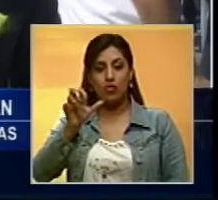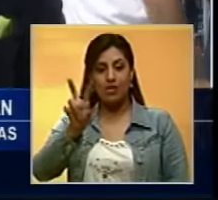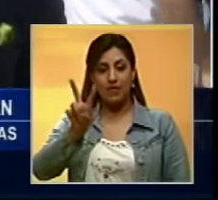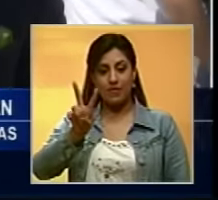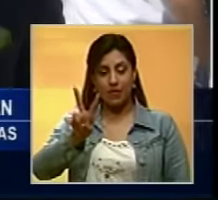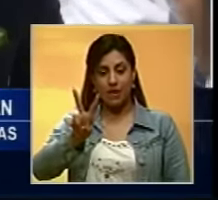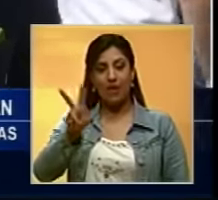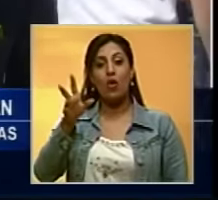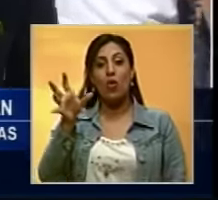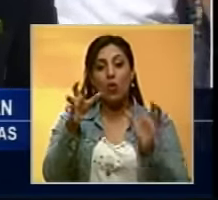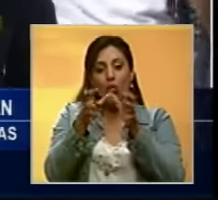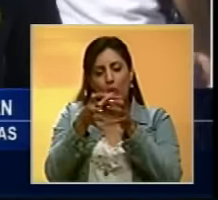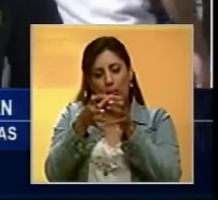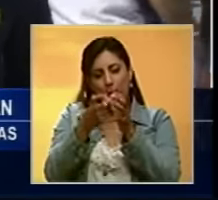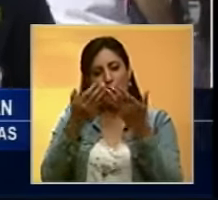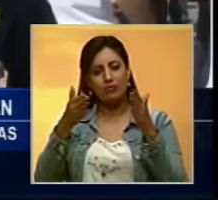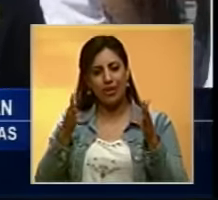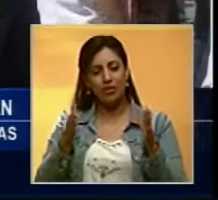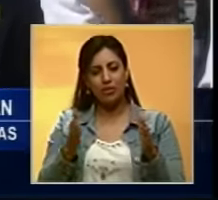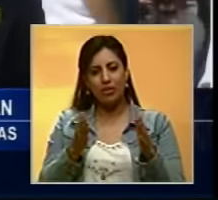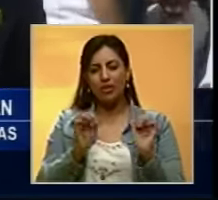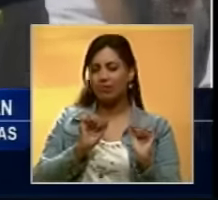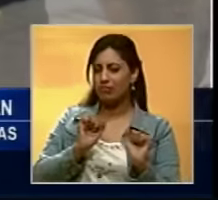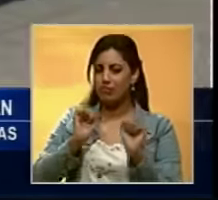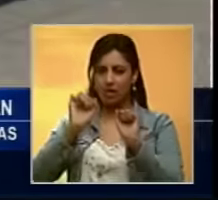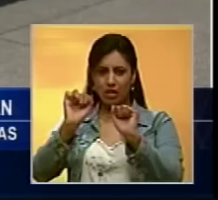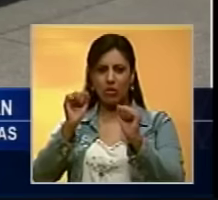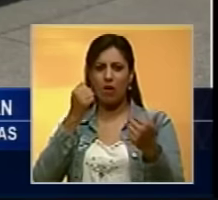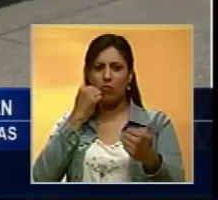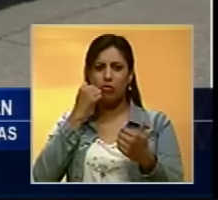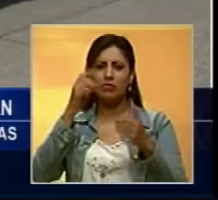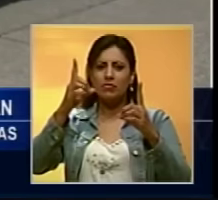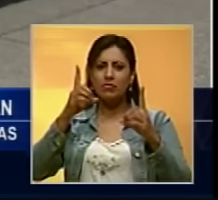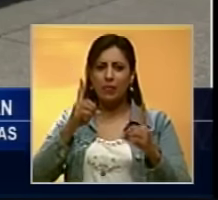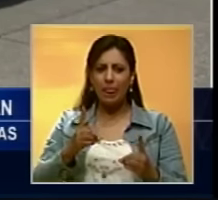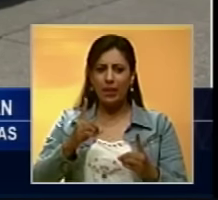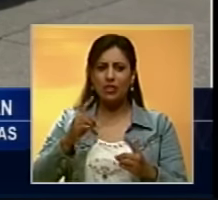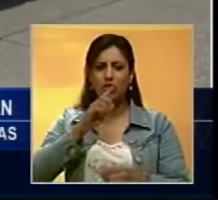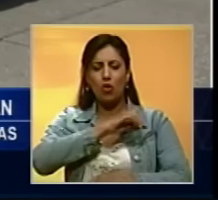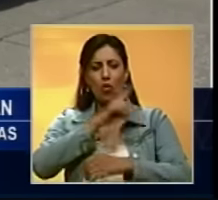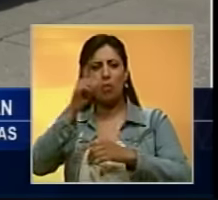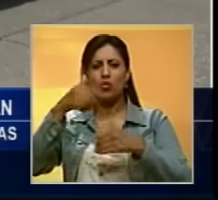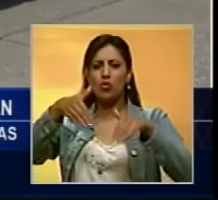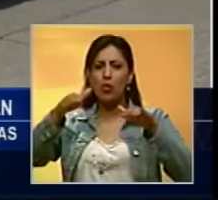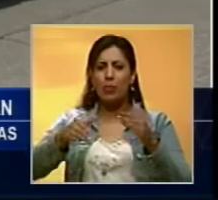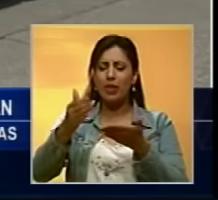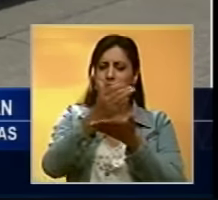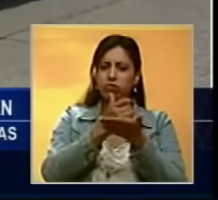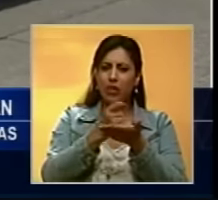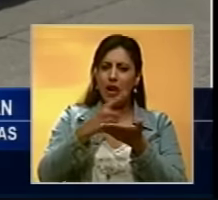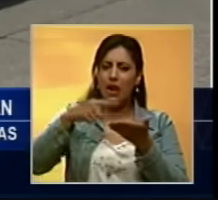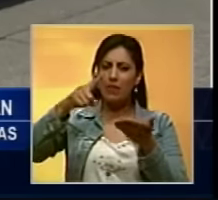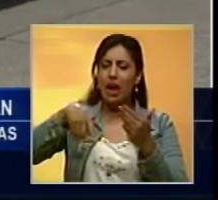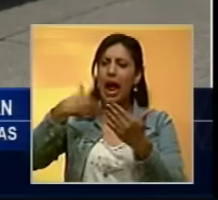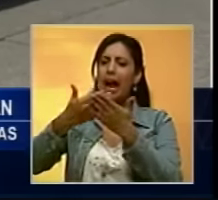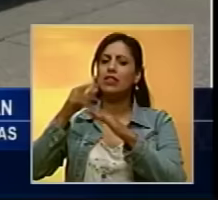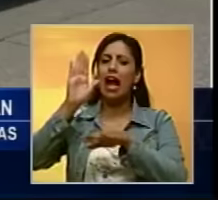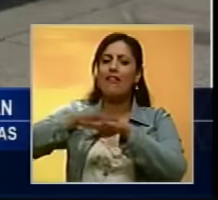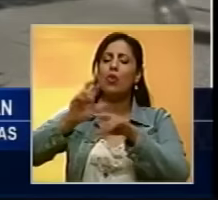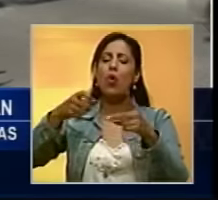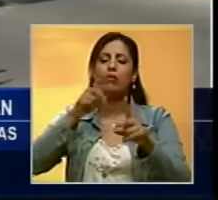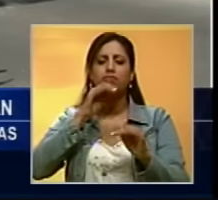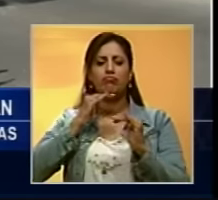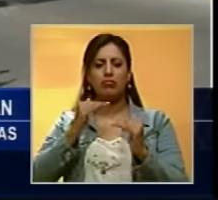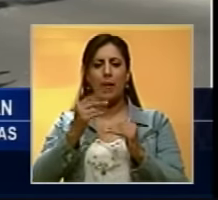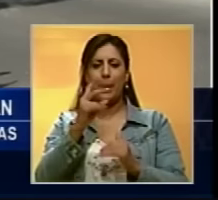de Venezuela donde un grupo de estudiantes rechaza la decisión Del Poder electoral de suspender por hasta nuevo aviso la